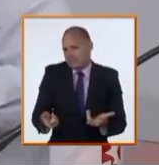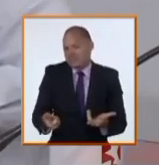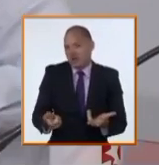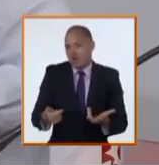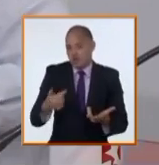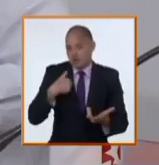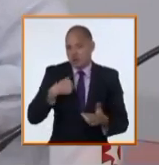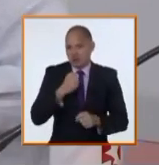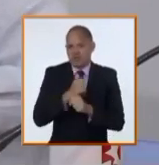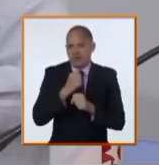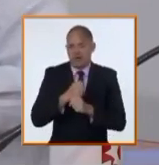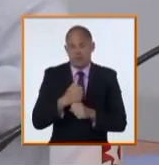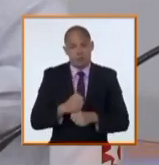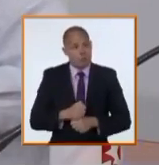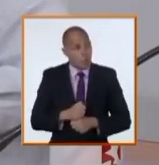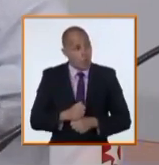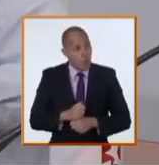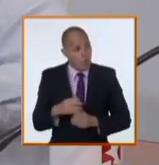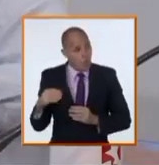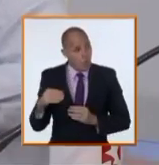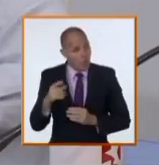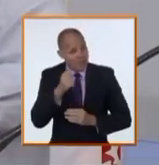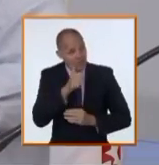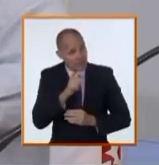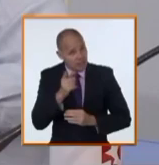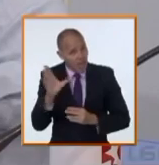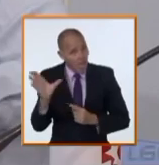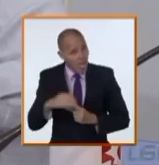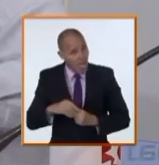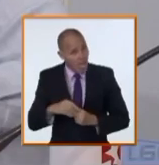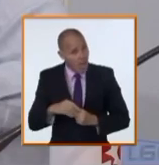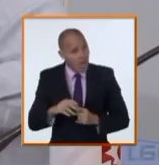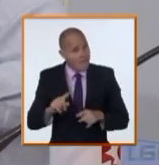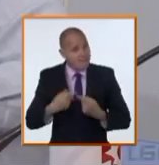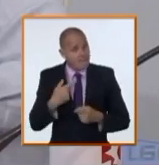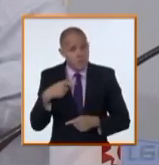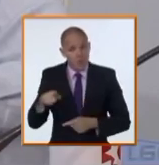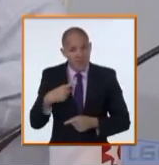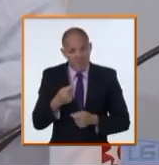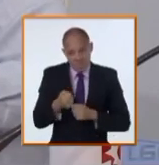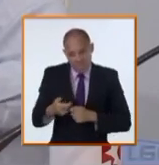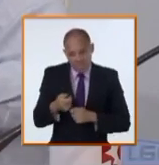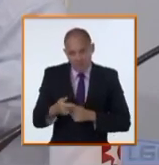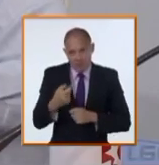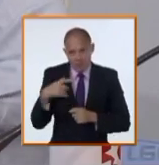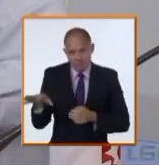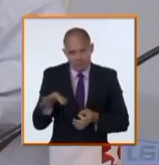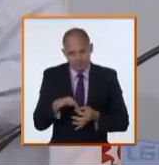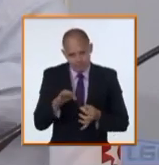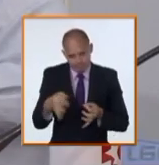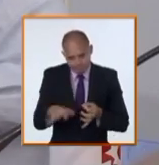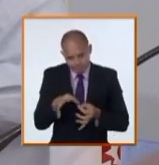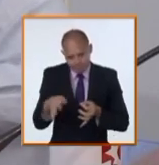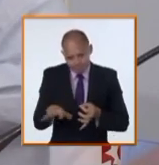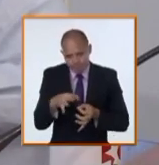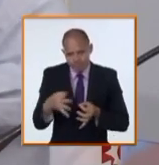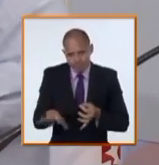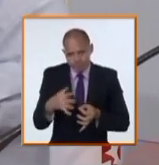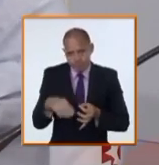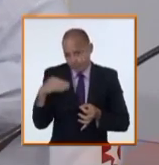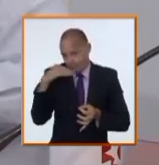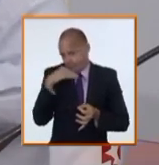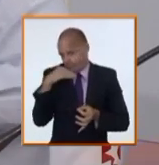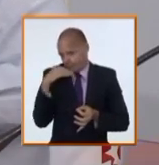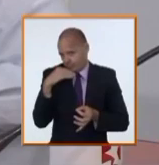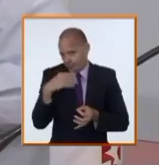estas trabajadoras nuestras de vanguardia que están en la primera línea realmente para ellas recibir esas cifras de